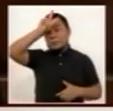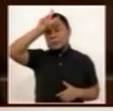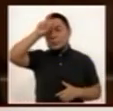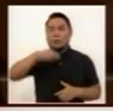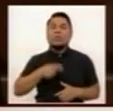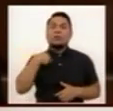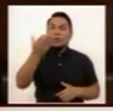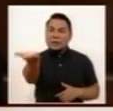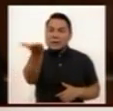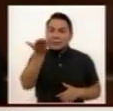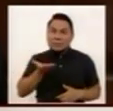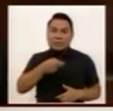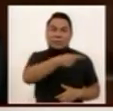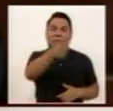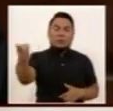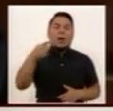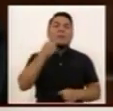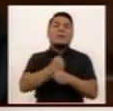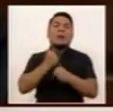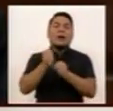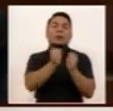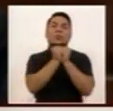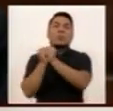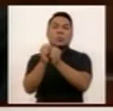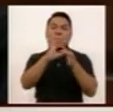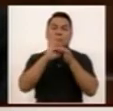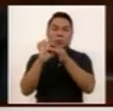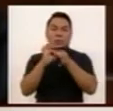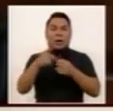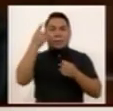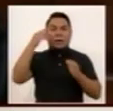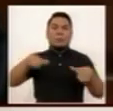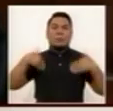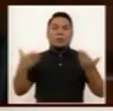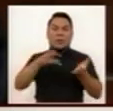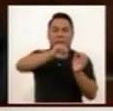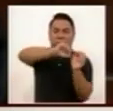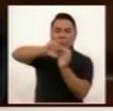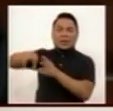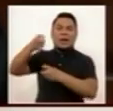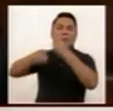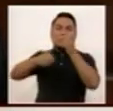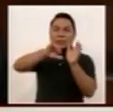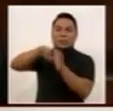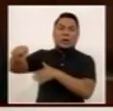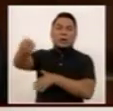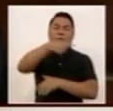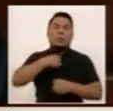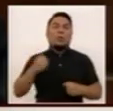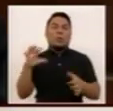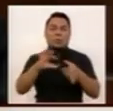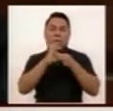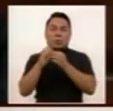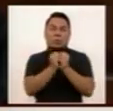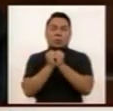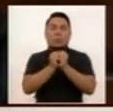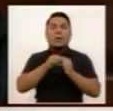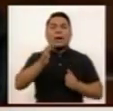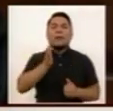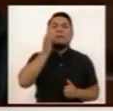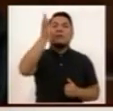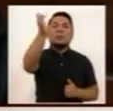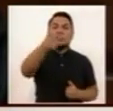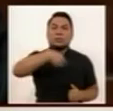invito a trabajar unidos para salir de esta crisis y construir juntos el futuro que